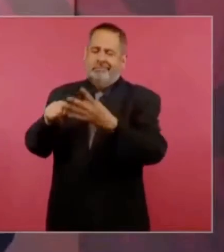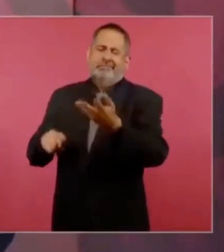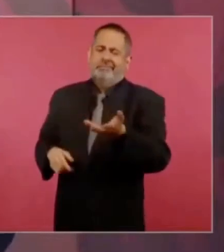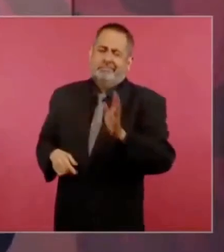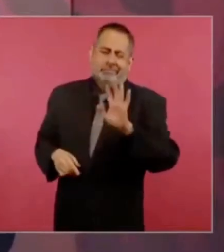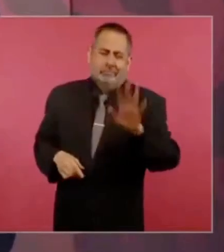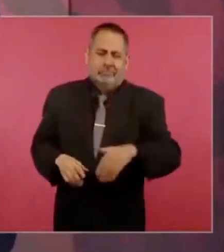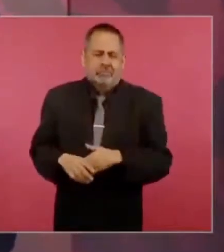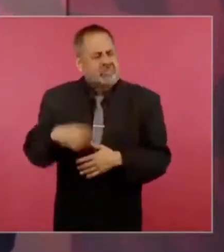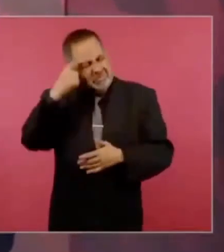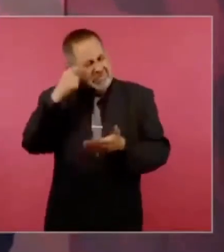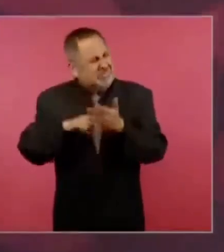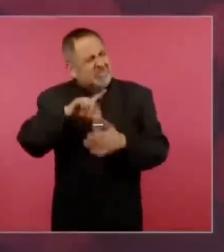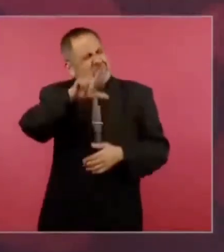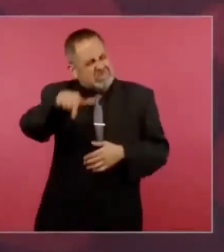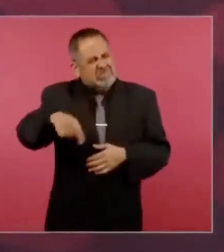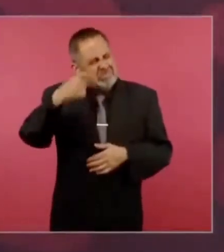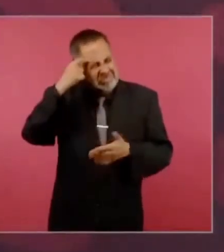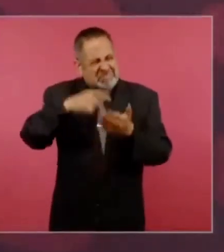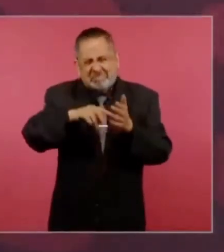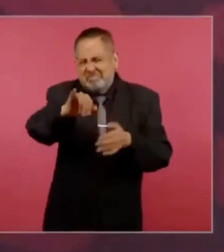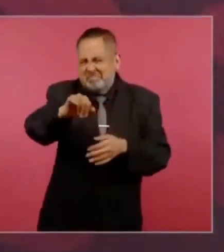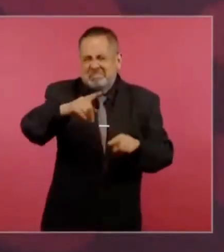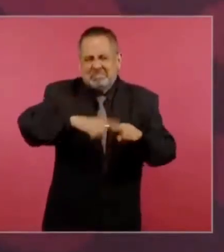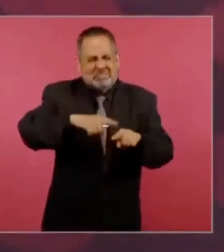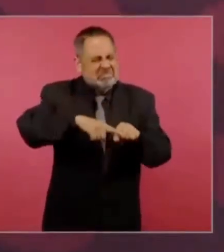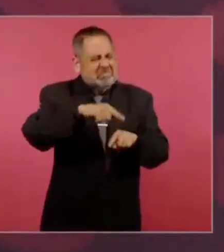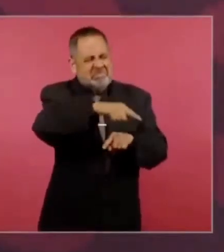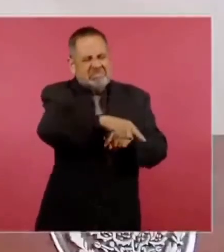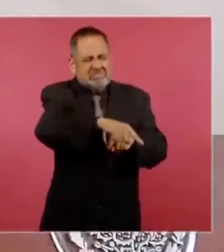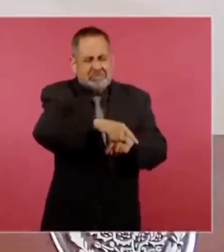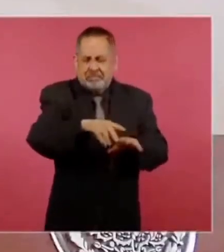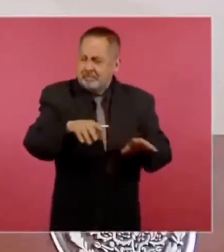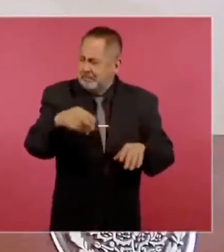Creo que sí, después hubo un canal que